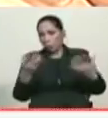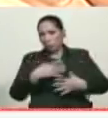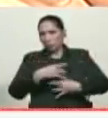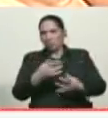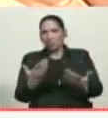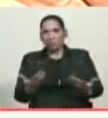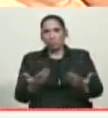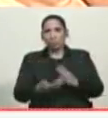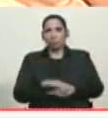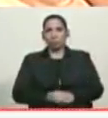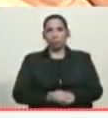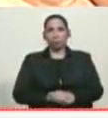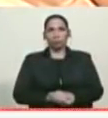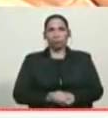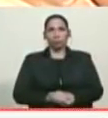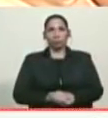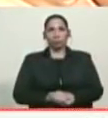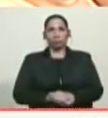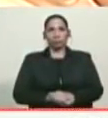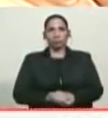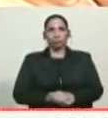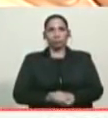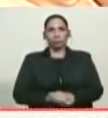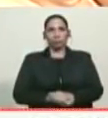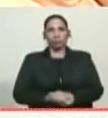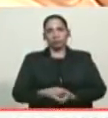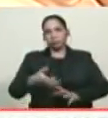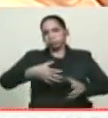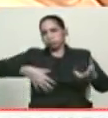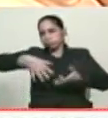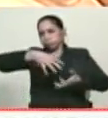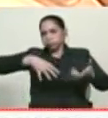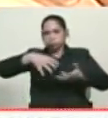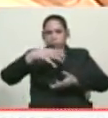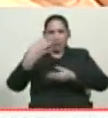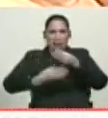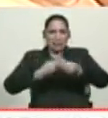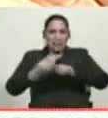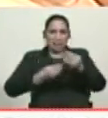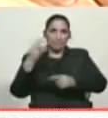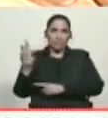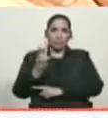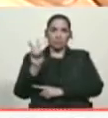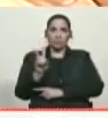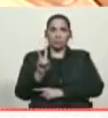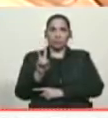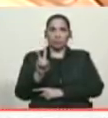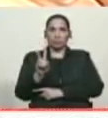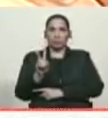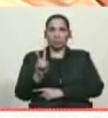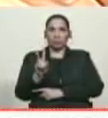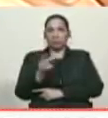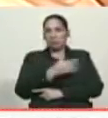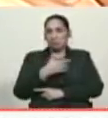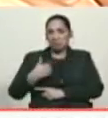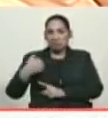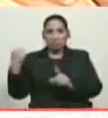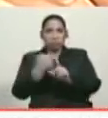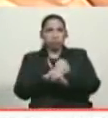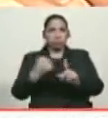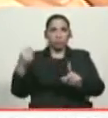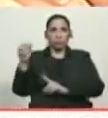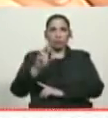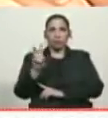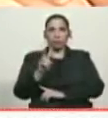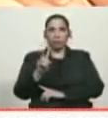es crear algún tipo de disturbio en Venezuela, algún tipo de que genere violencia en Venezuela. Nosotros esperamos